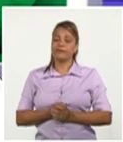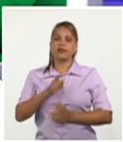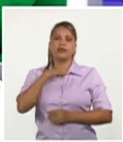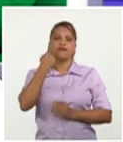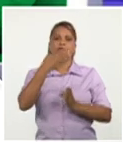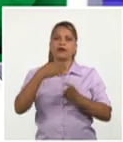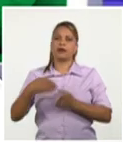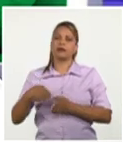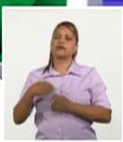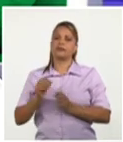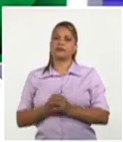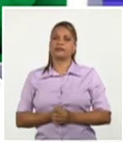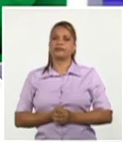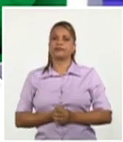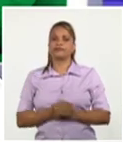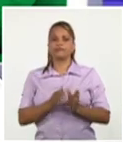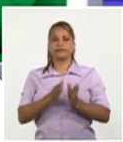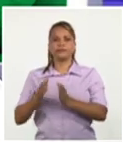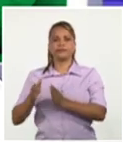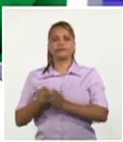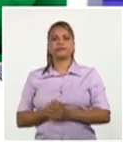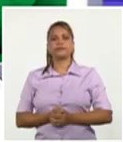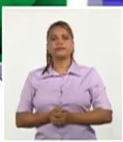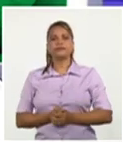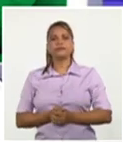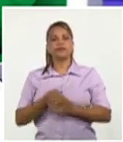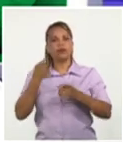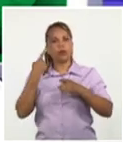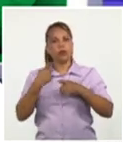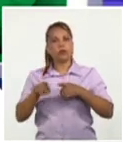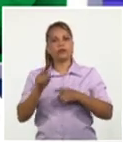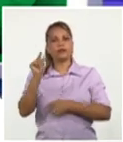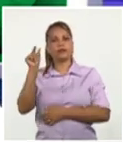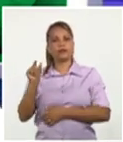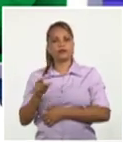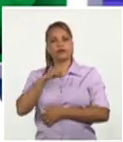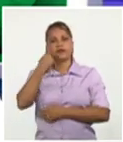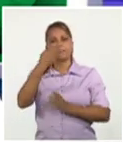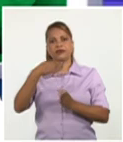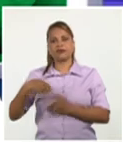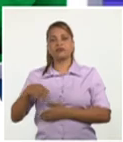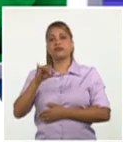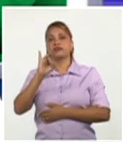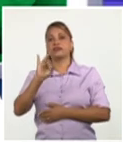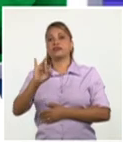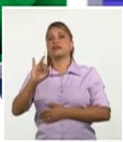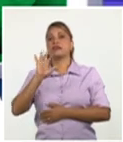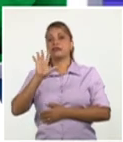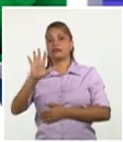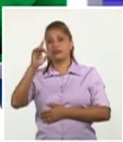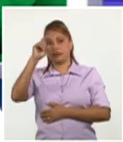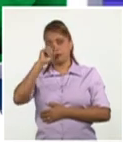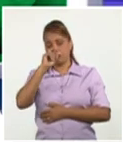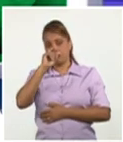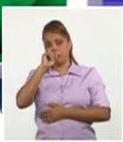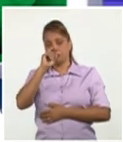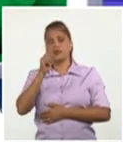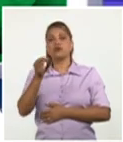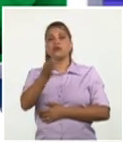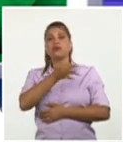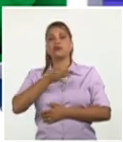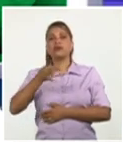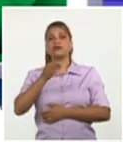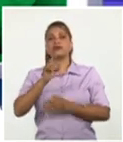esta paciente. Fallece una paciente de 75 años de edad del municipio Perico